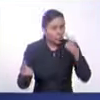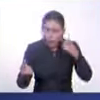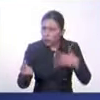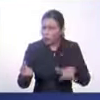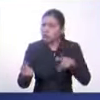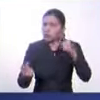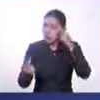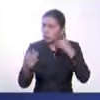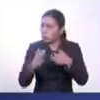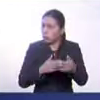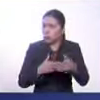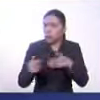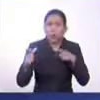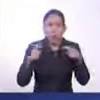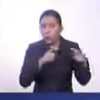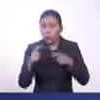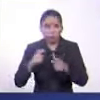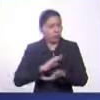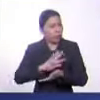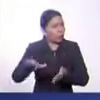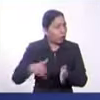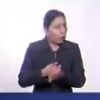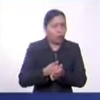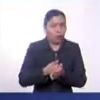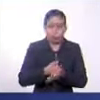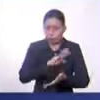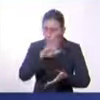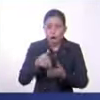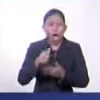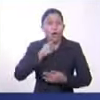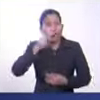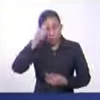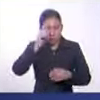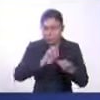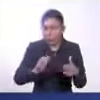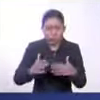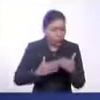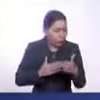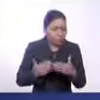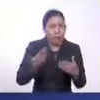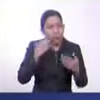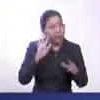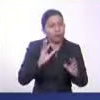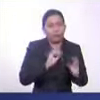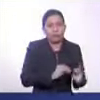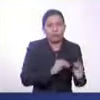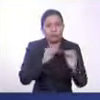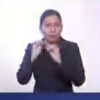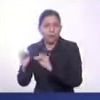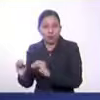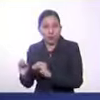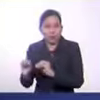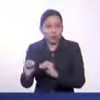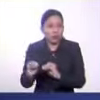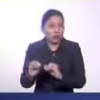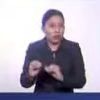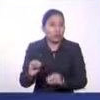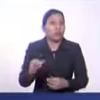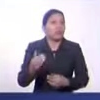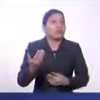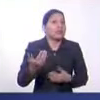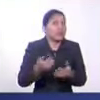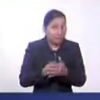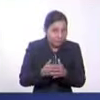de las edades. Es decir, todos los estamos expuestos en un momento dado que se decide, ¿verdad?, emigrar, a poder sufrir estos